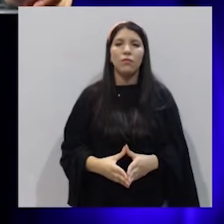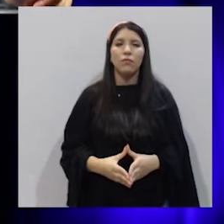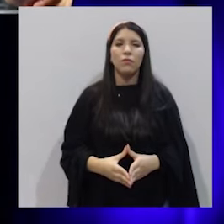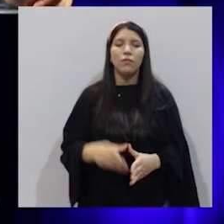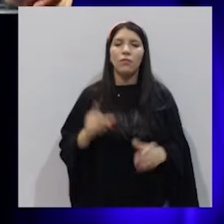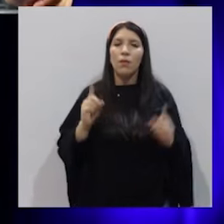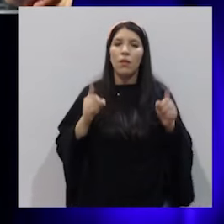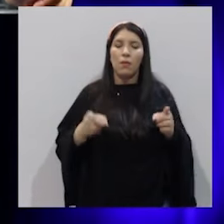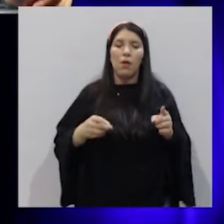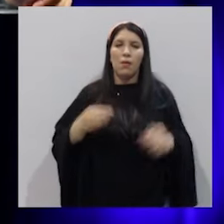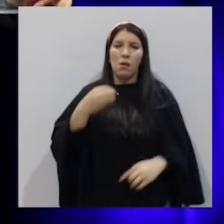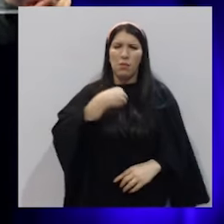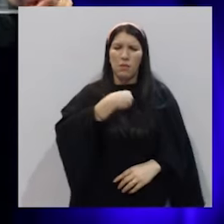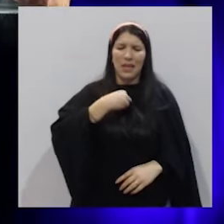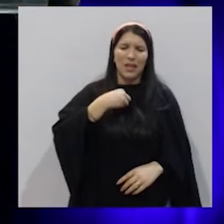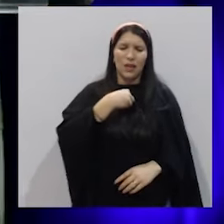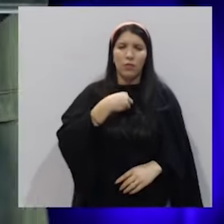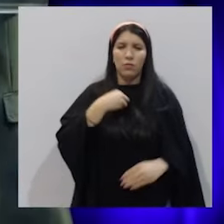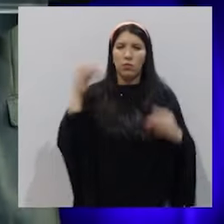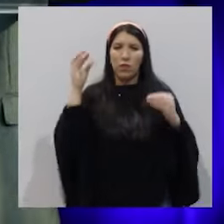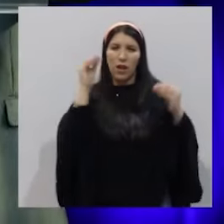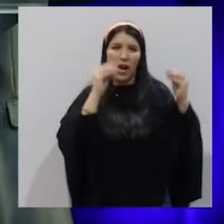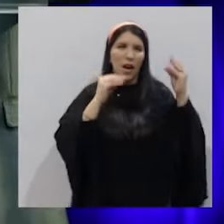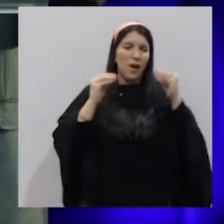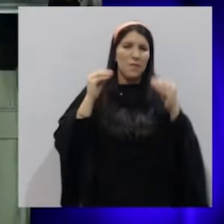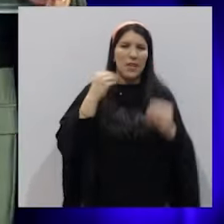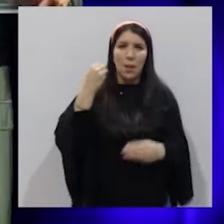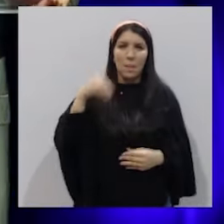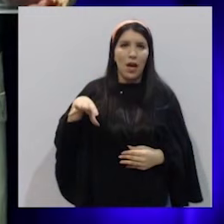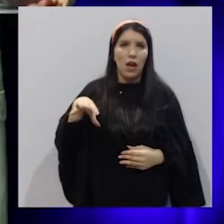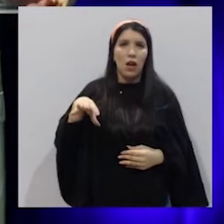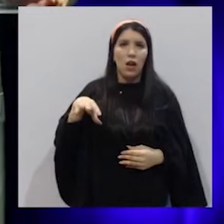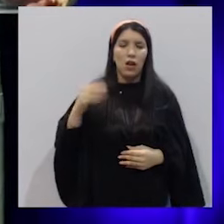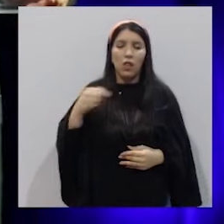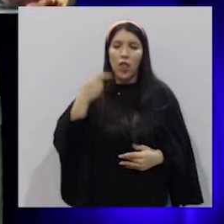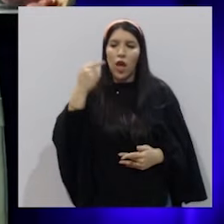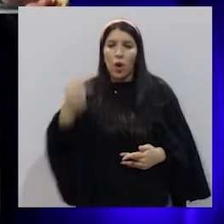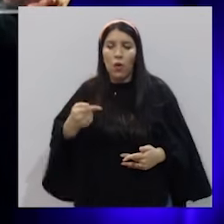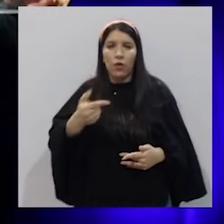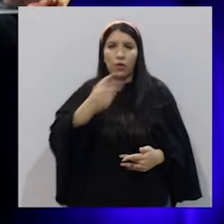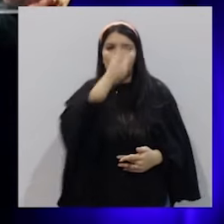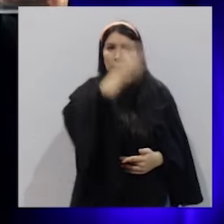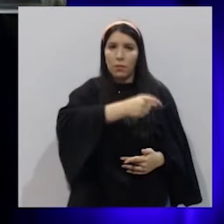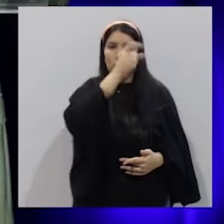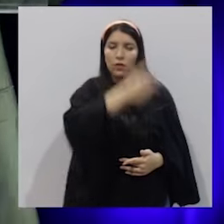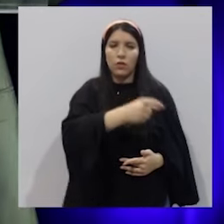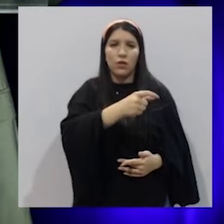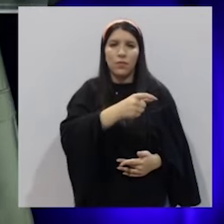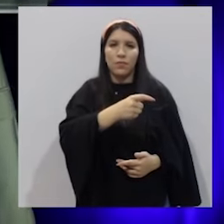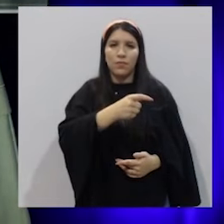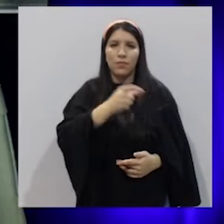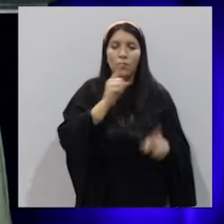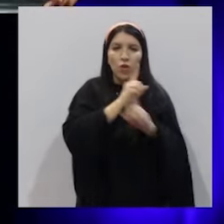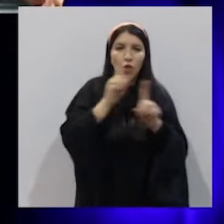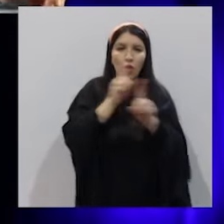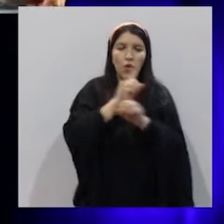pecados cosas que a dios no le agradan y que afectan al prójimo dice la palabra